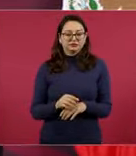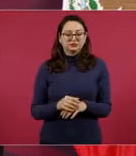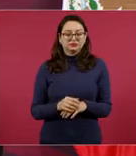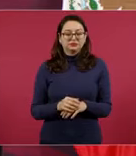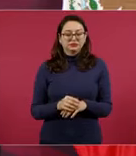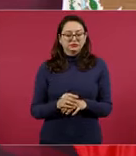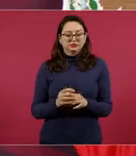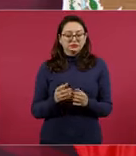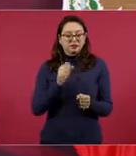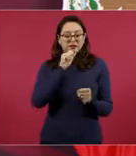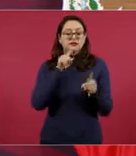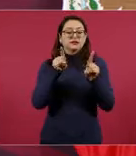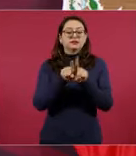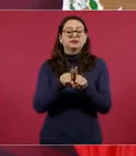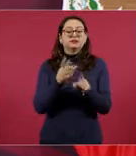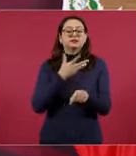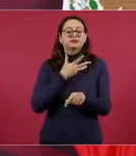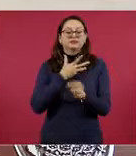guanábana,